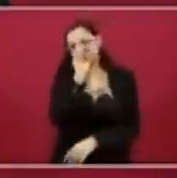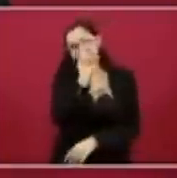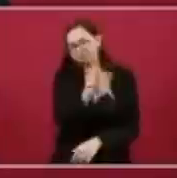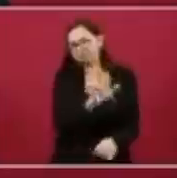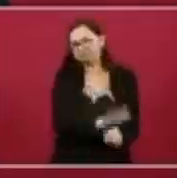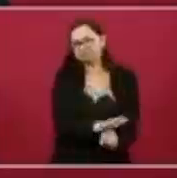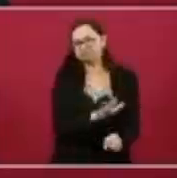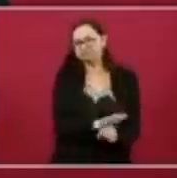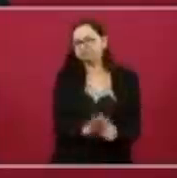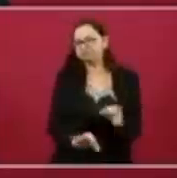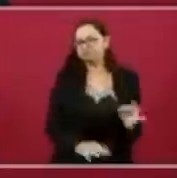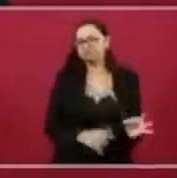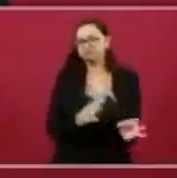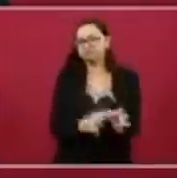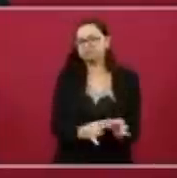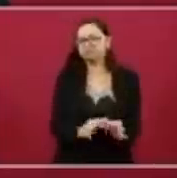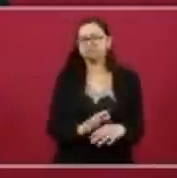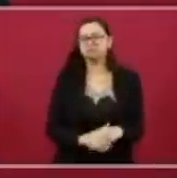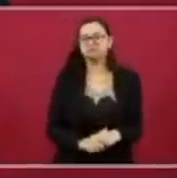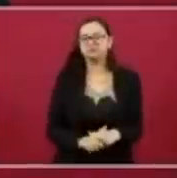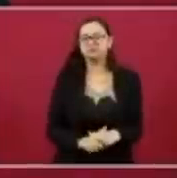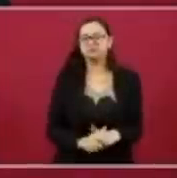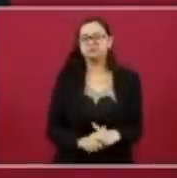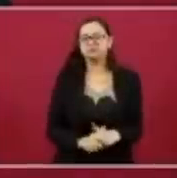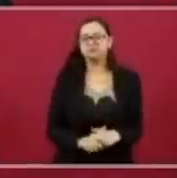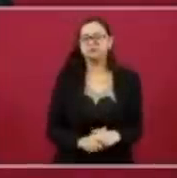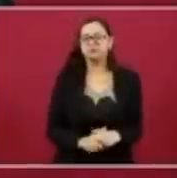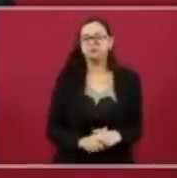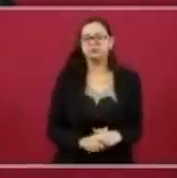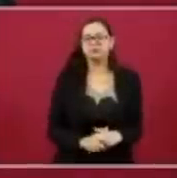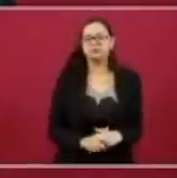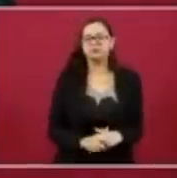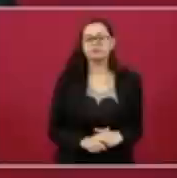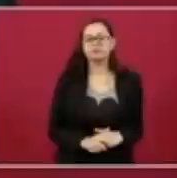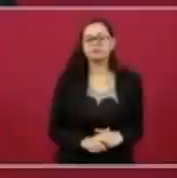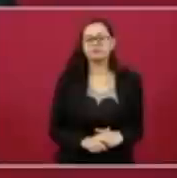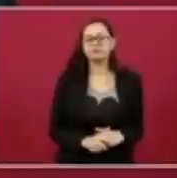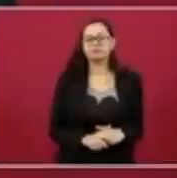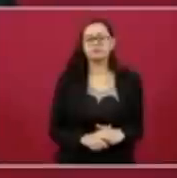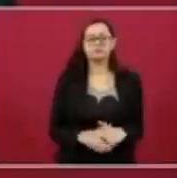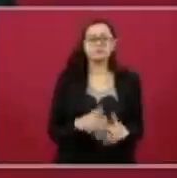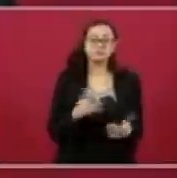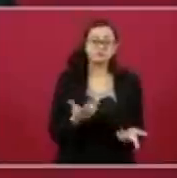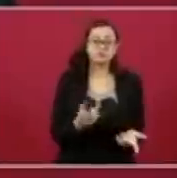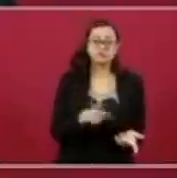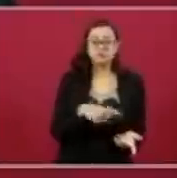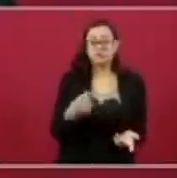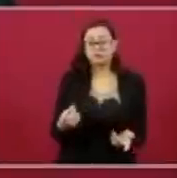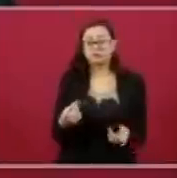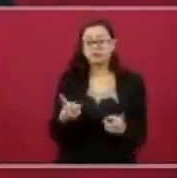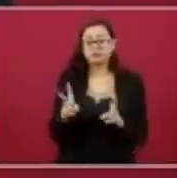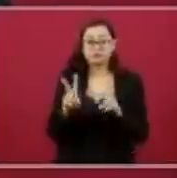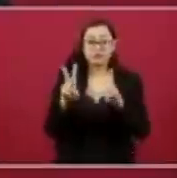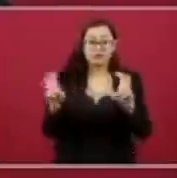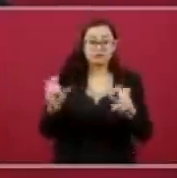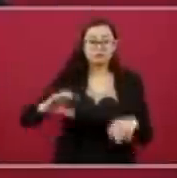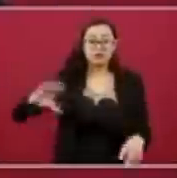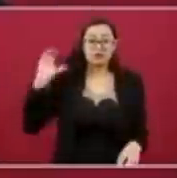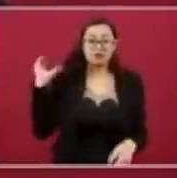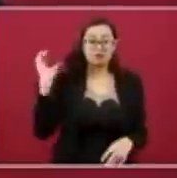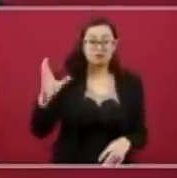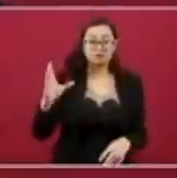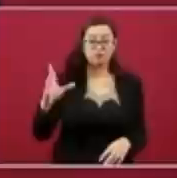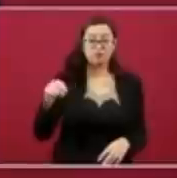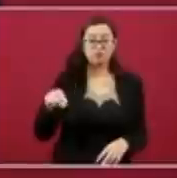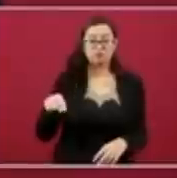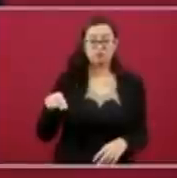Ese partido que quedó pendiente en el caso del fútbol americano